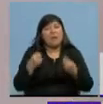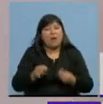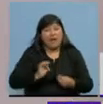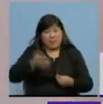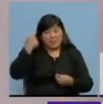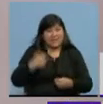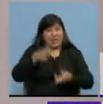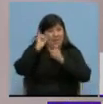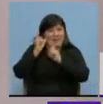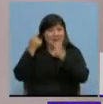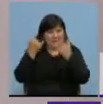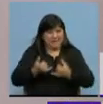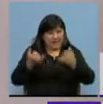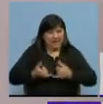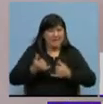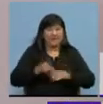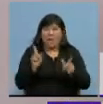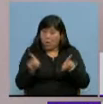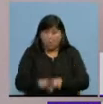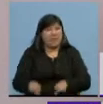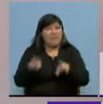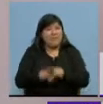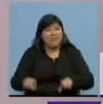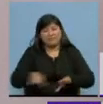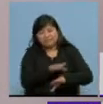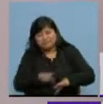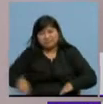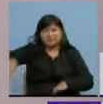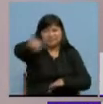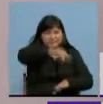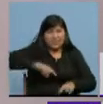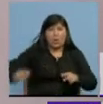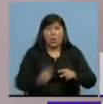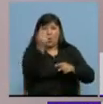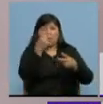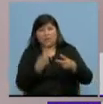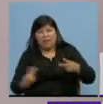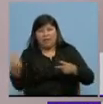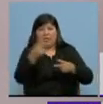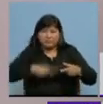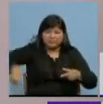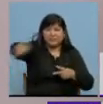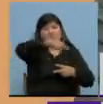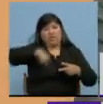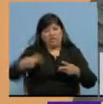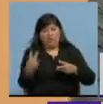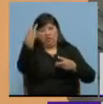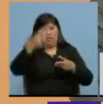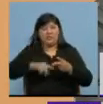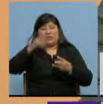van a hacer una vuelta cada uno, después de a dos, y después, bueno, ir seguramente terminaremos los tres haciendo